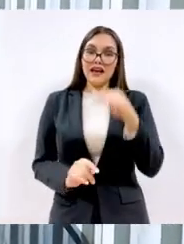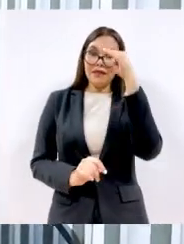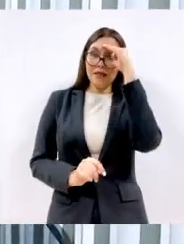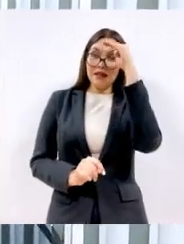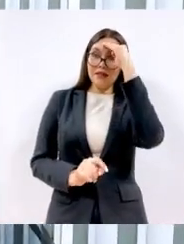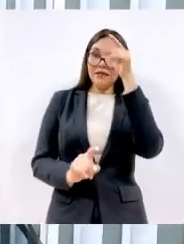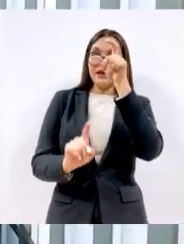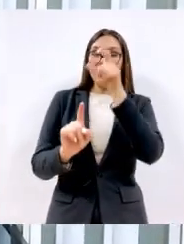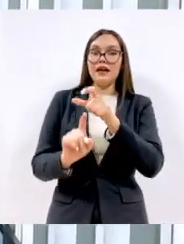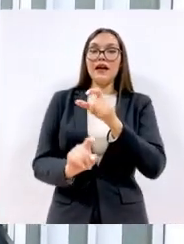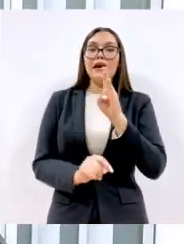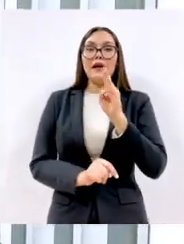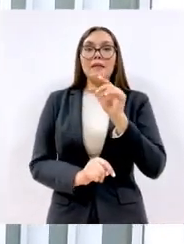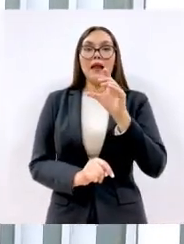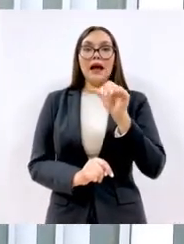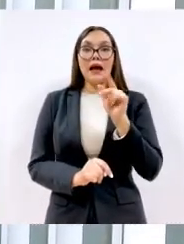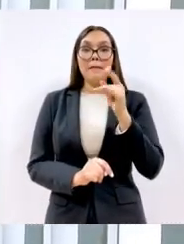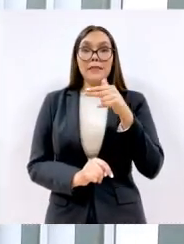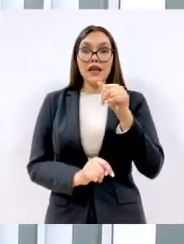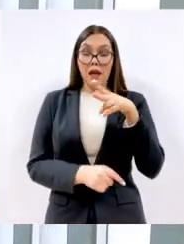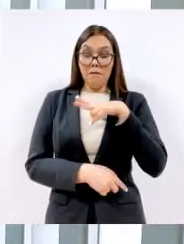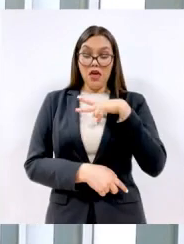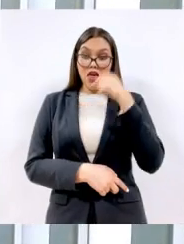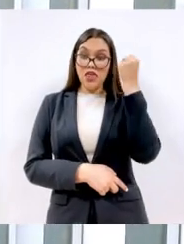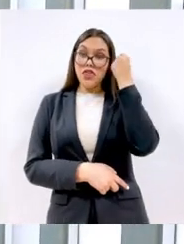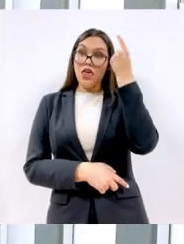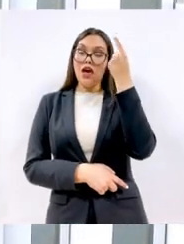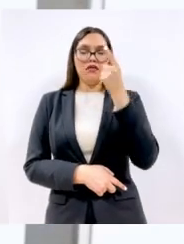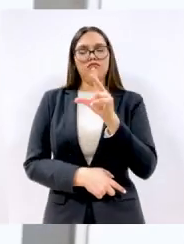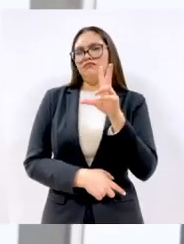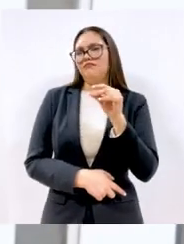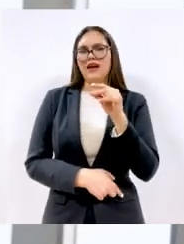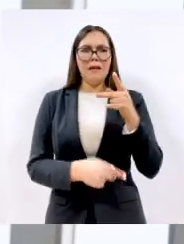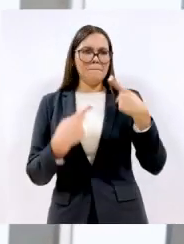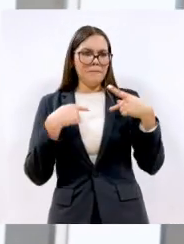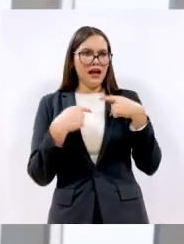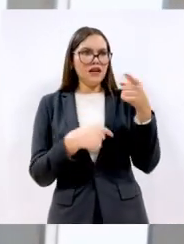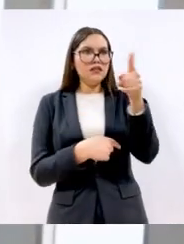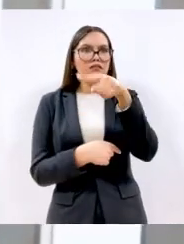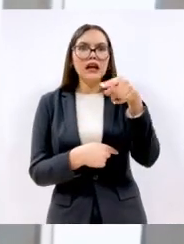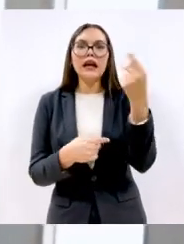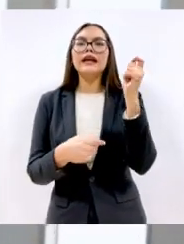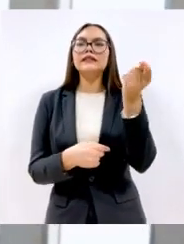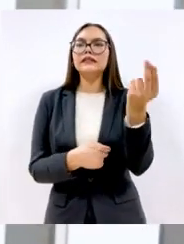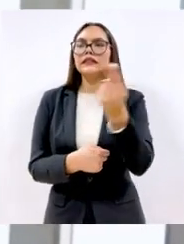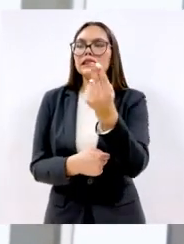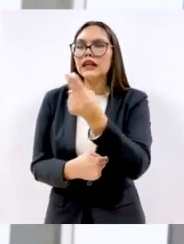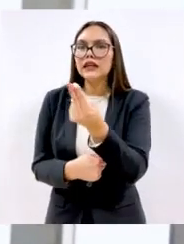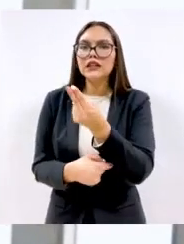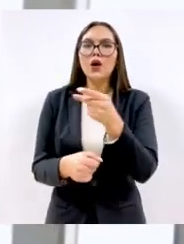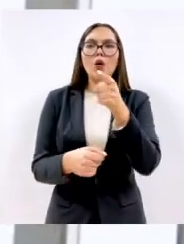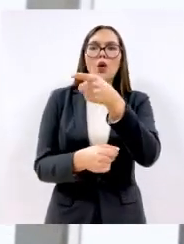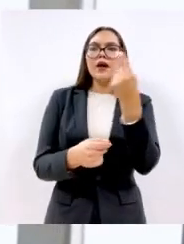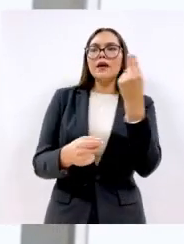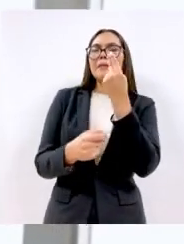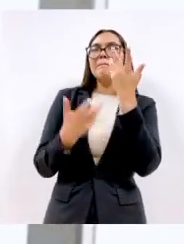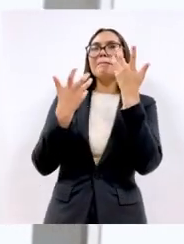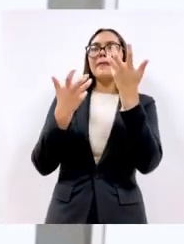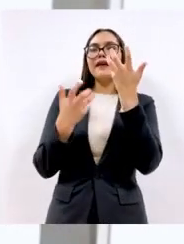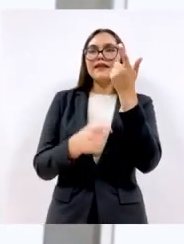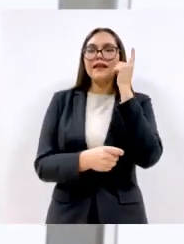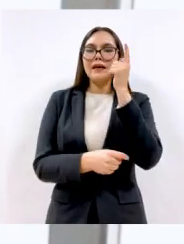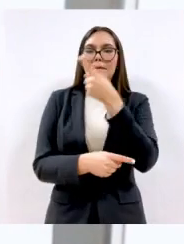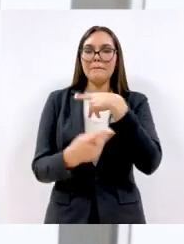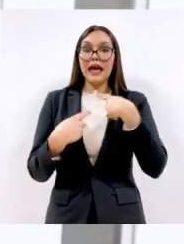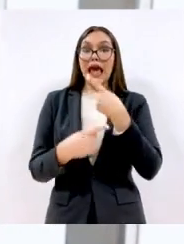no salen de blanca piña, mis iniciativas salen de la sociedad, de sus demandas, salen de los deseos,